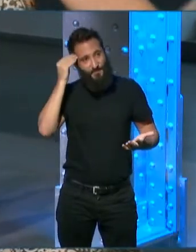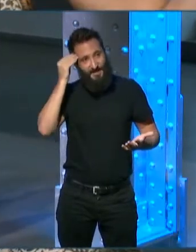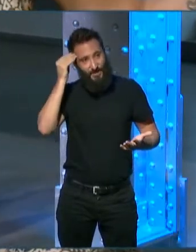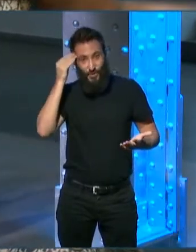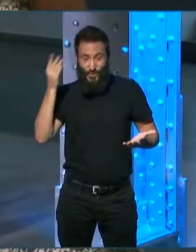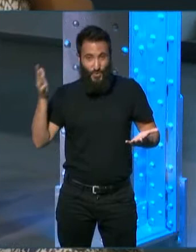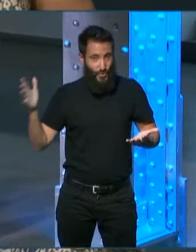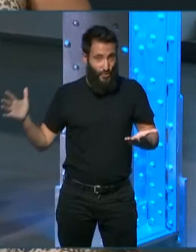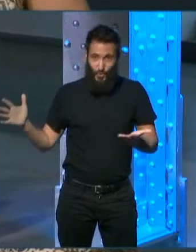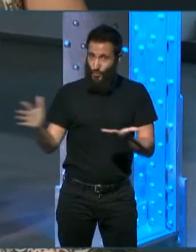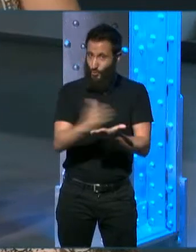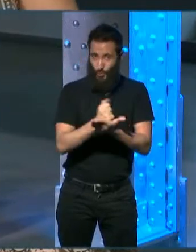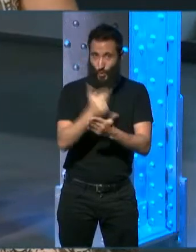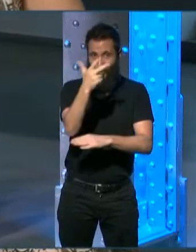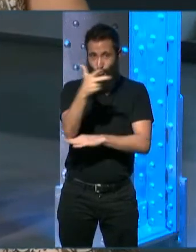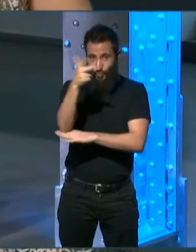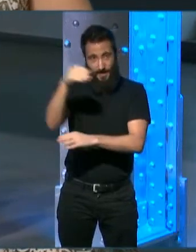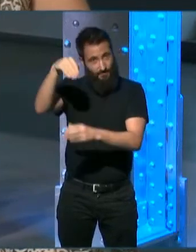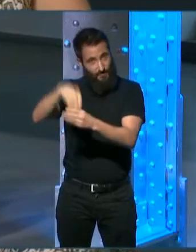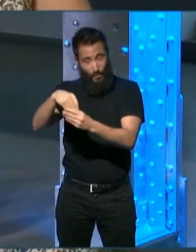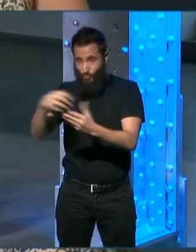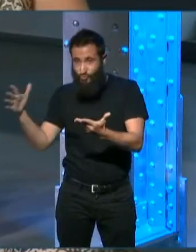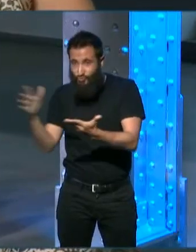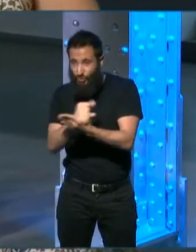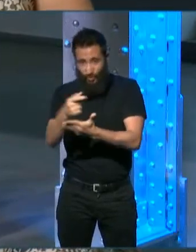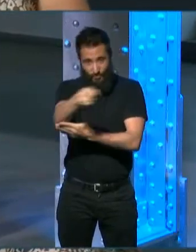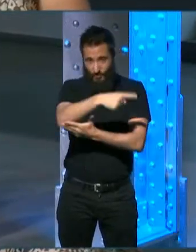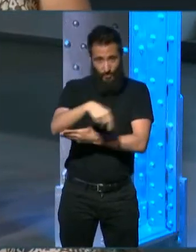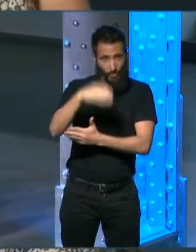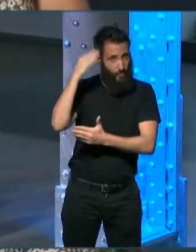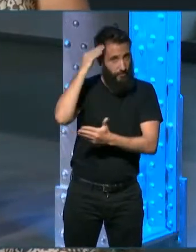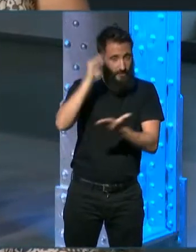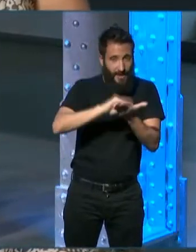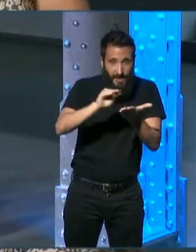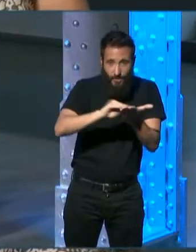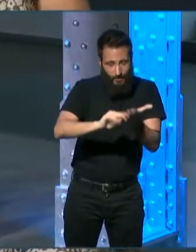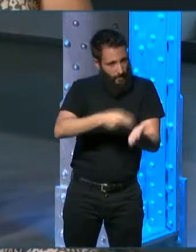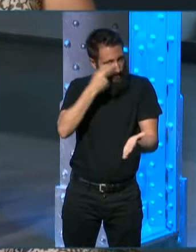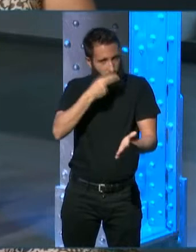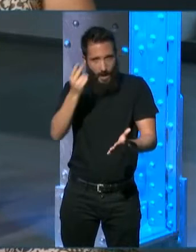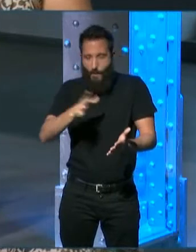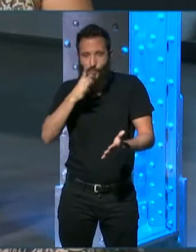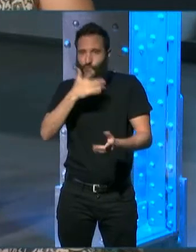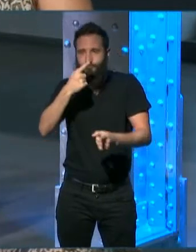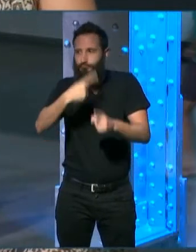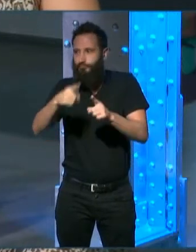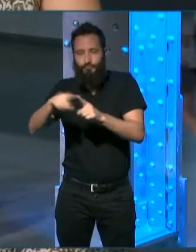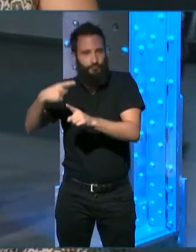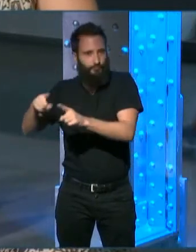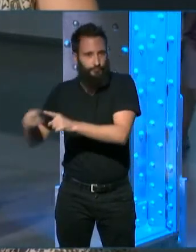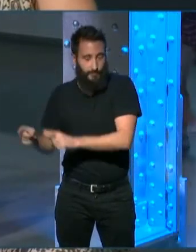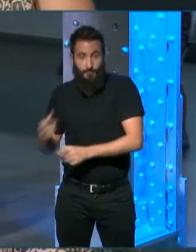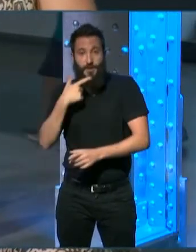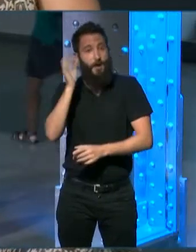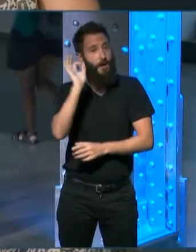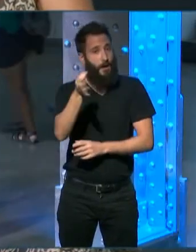todos los que aparecéis en el documental sois escritores que nos interesabais por diferentes motivos. Es cierto que nos hemos